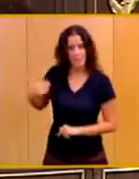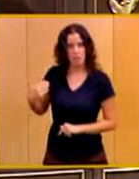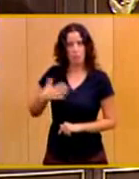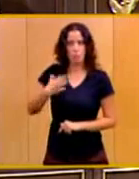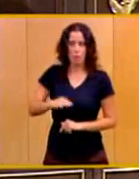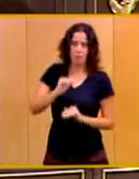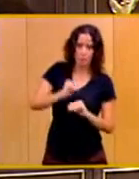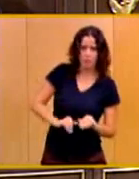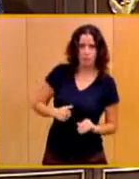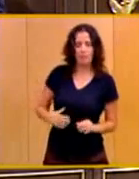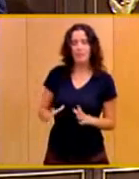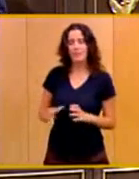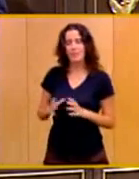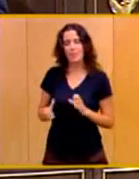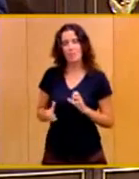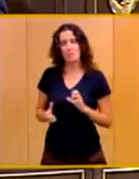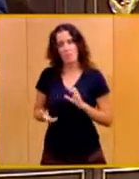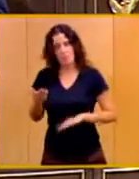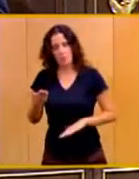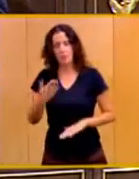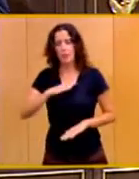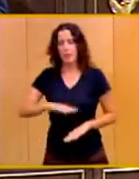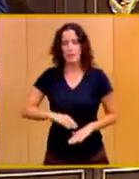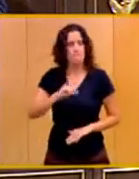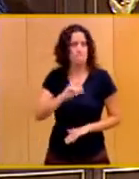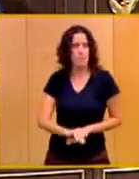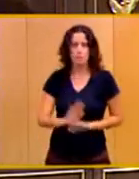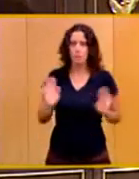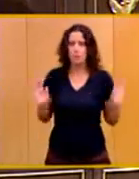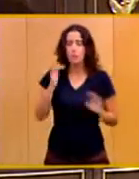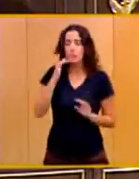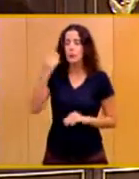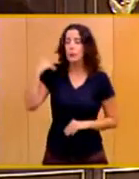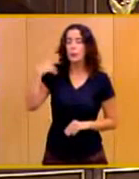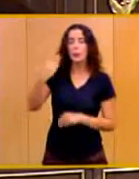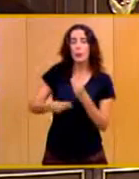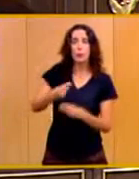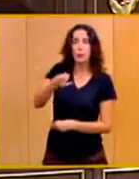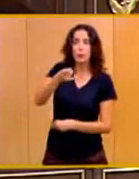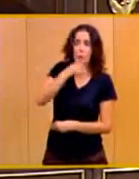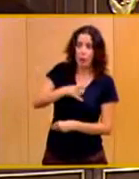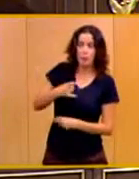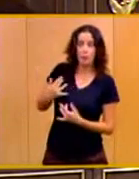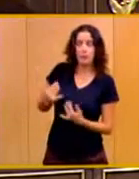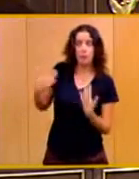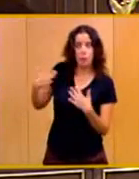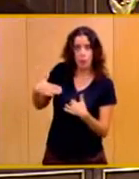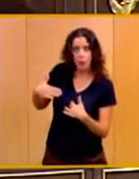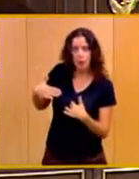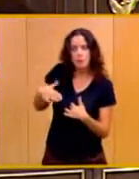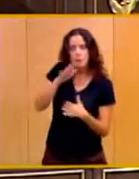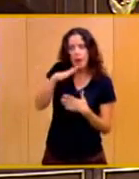que la capacidad. Si lo hizo mal cuando no tenía prisas, ¿cómo lo hará ahora que responde